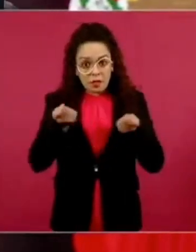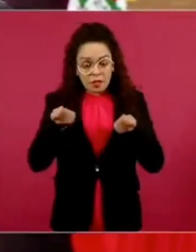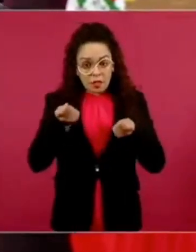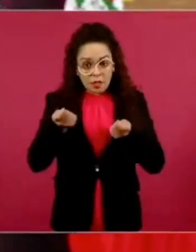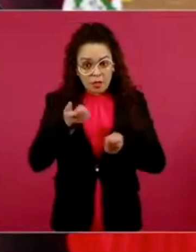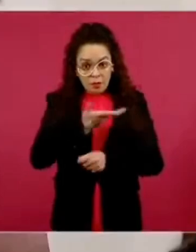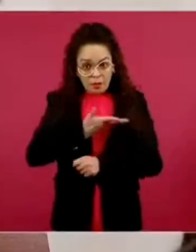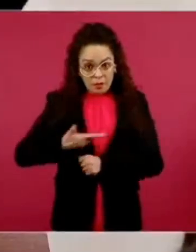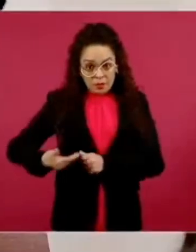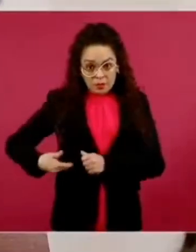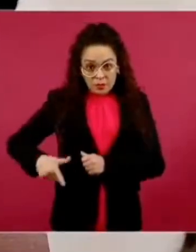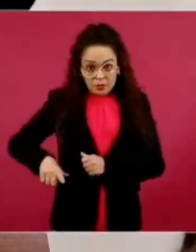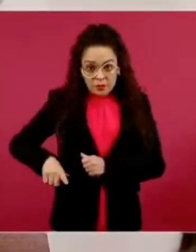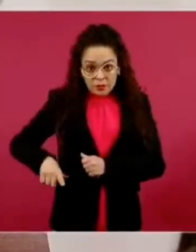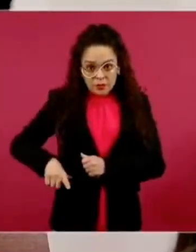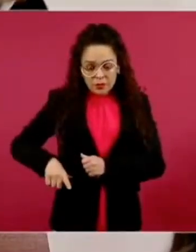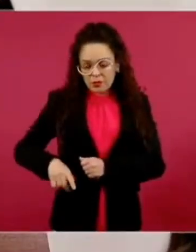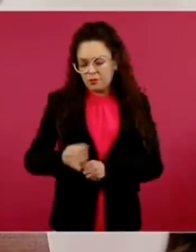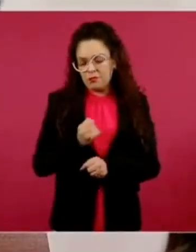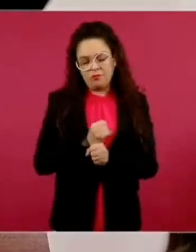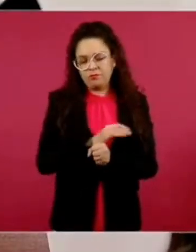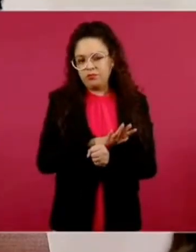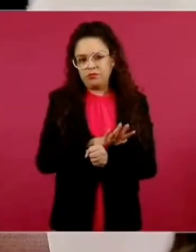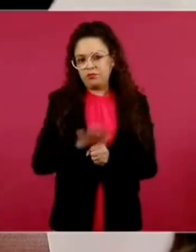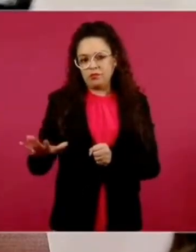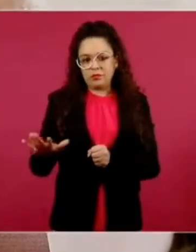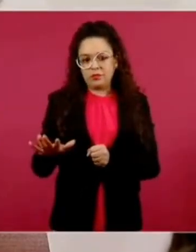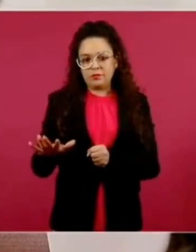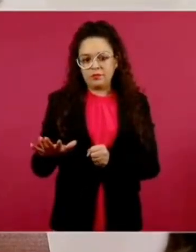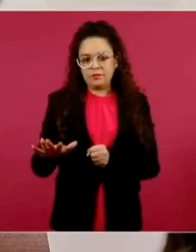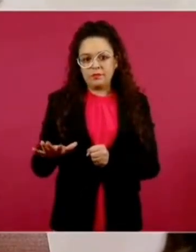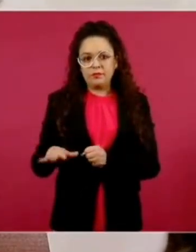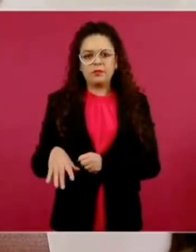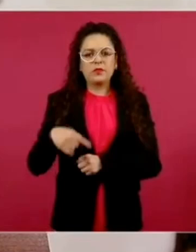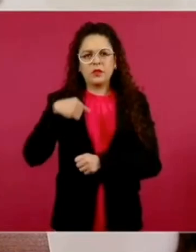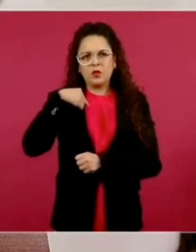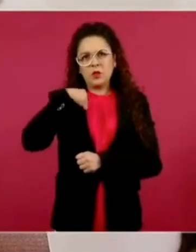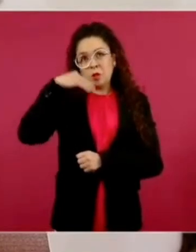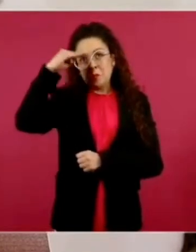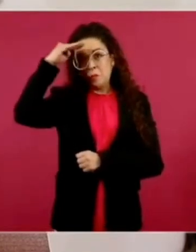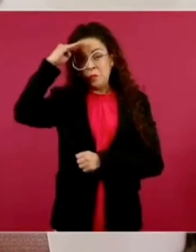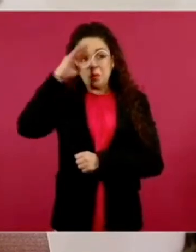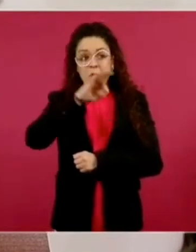sostienen, porque seguramente lo dijo de otra forma,